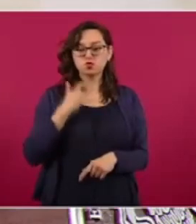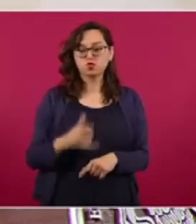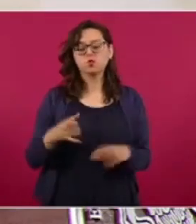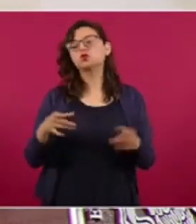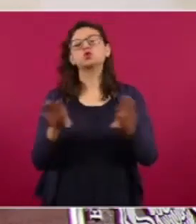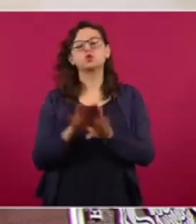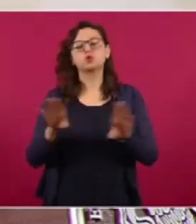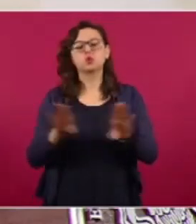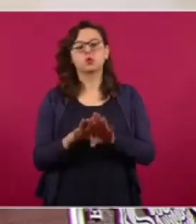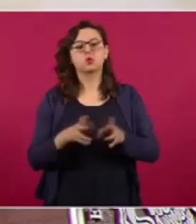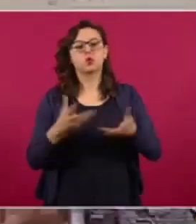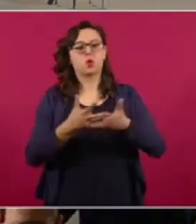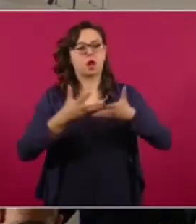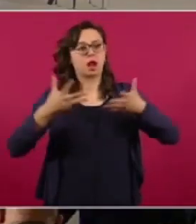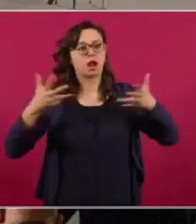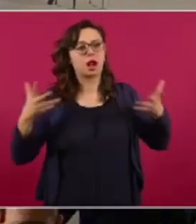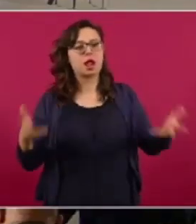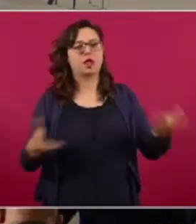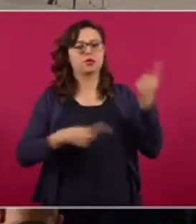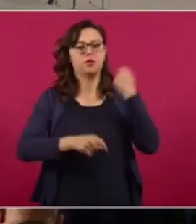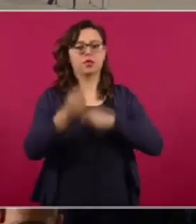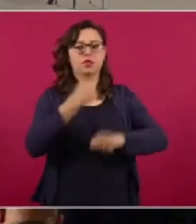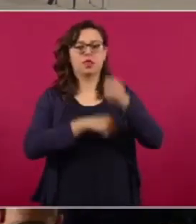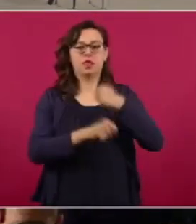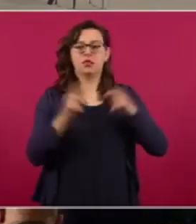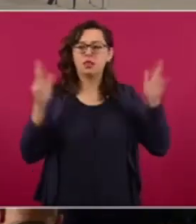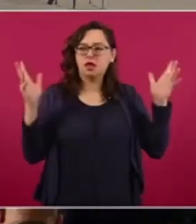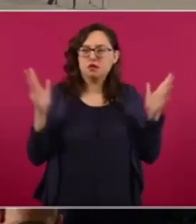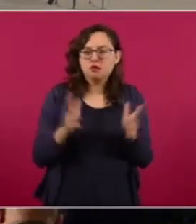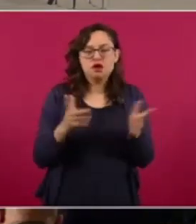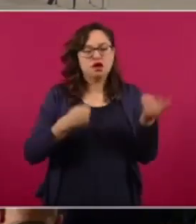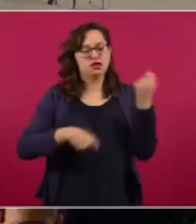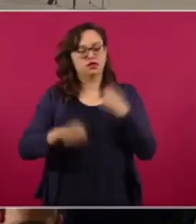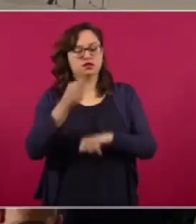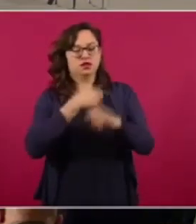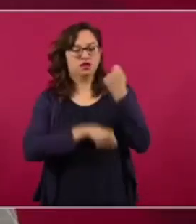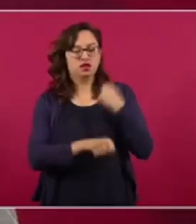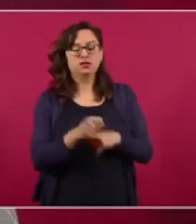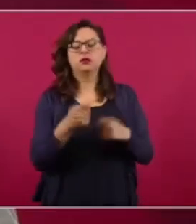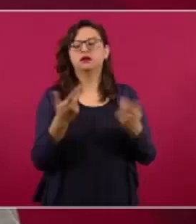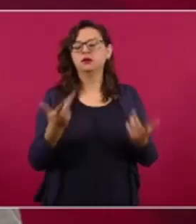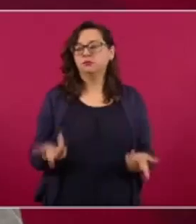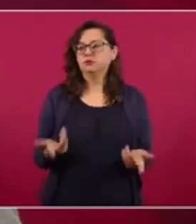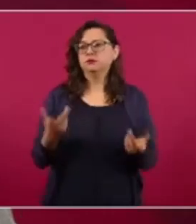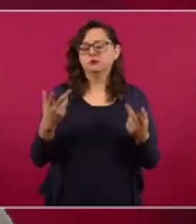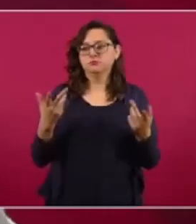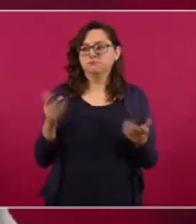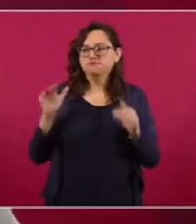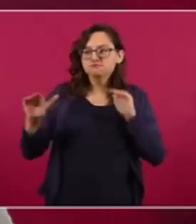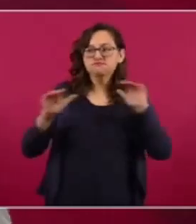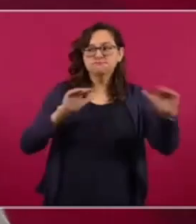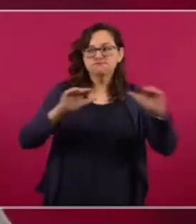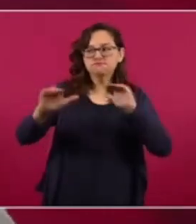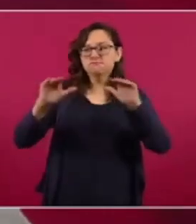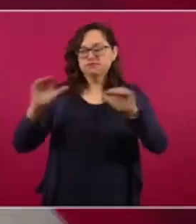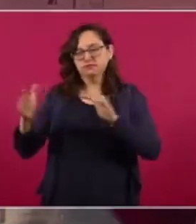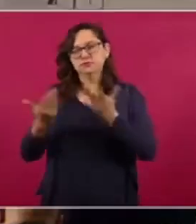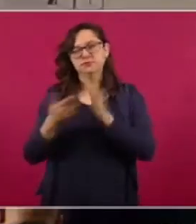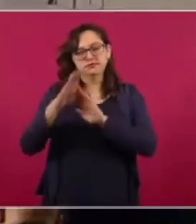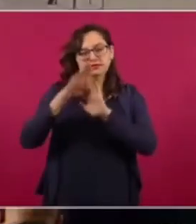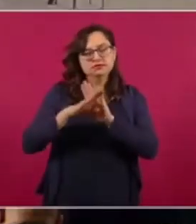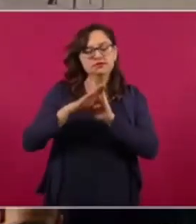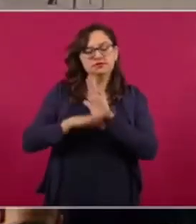grandes medianos distribuidores del país y los productores de esta canasta con el gobierno federal. Muchas